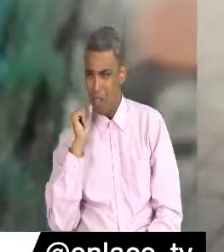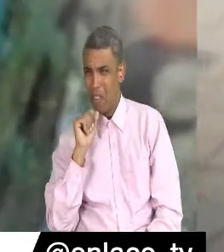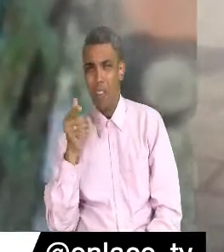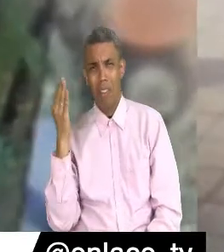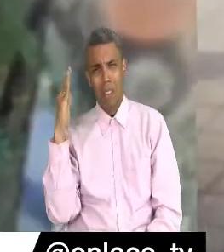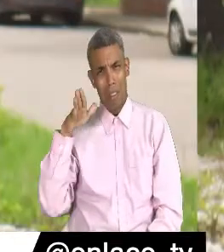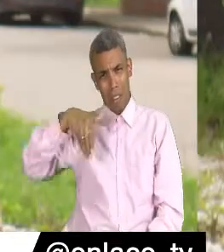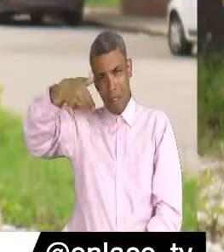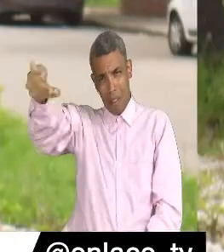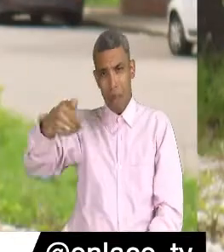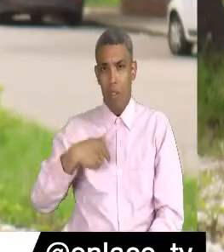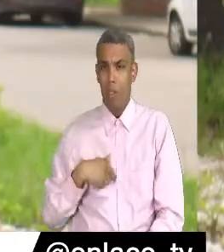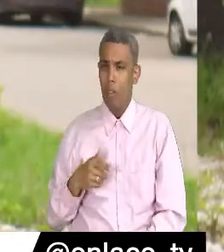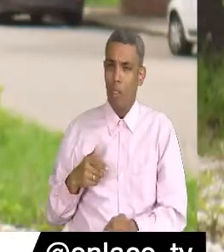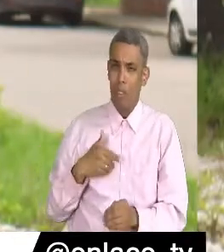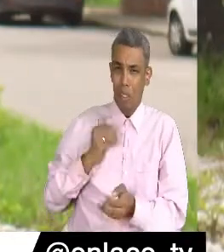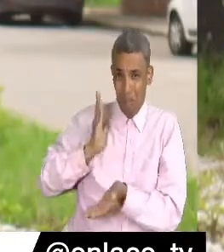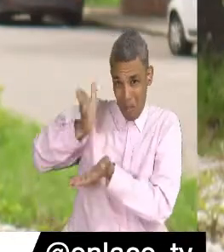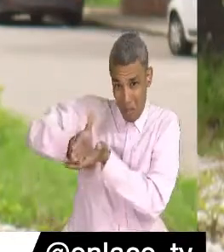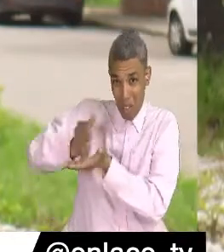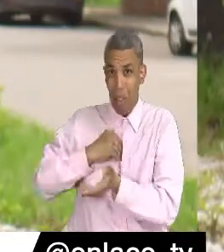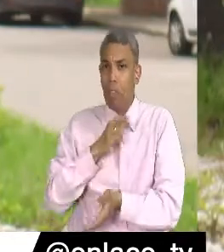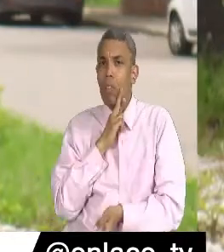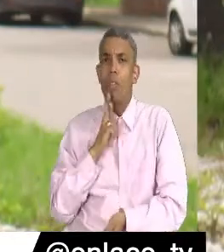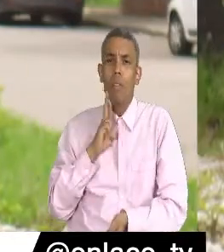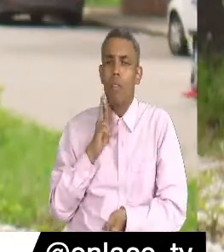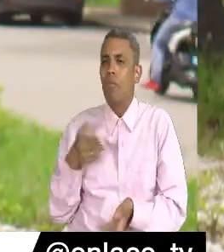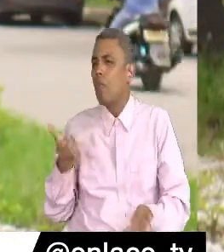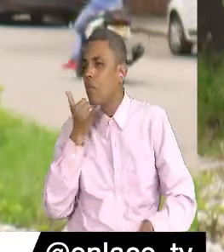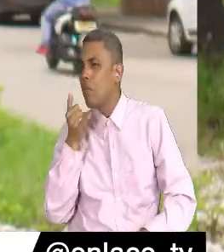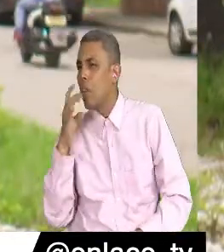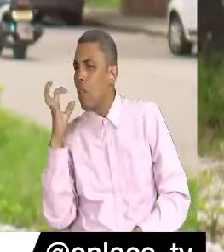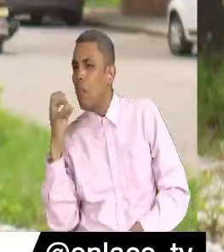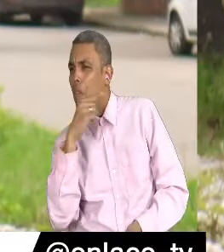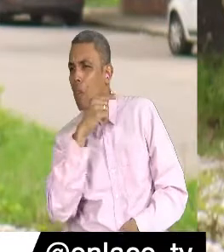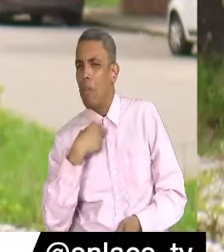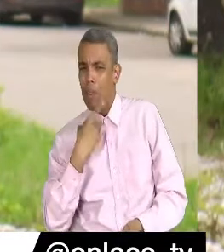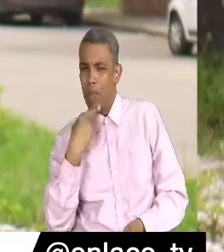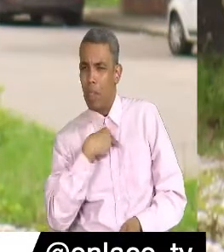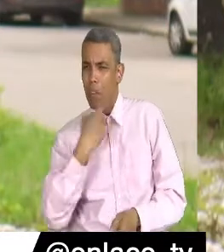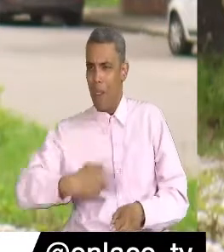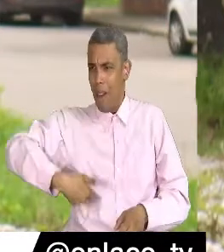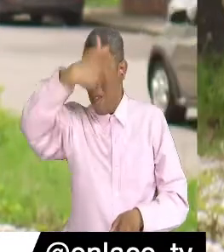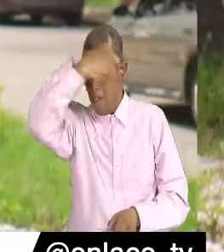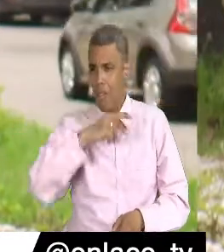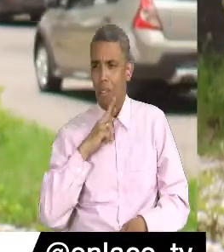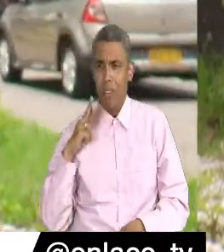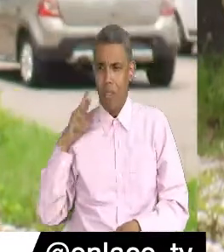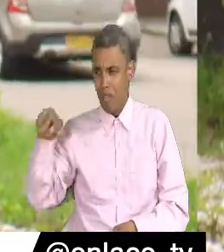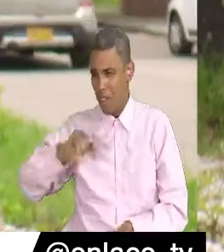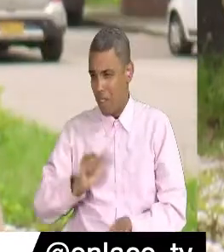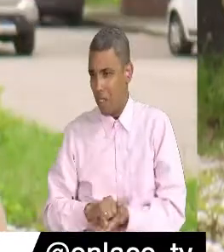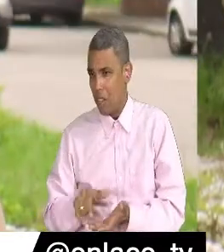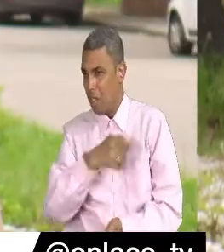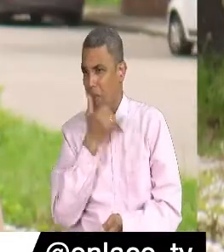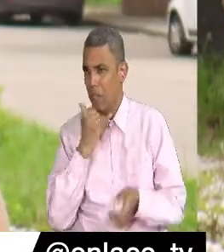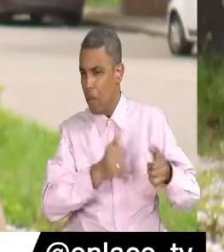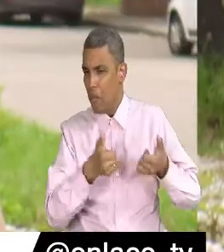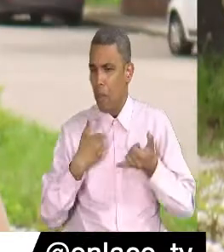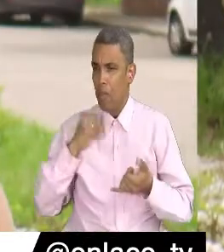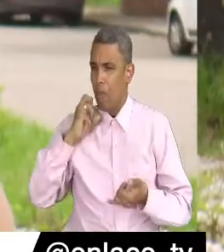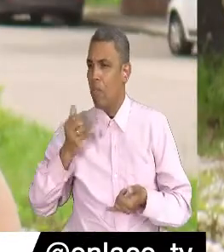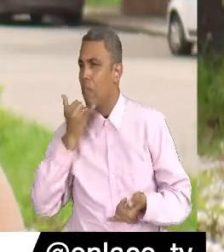ese señor pues no ha vuelto más, desde que se fue con otro muchacho. Entonces el muchacho de una vez también reaccionó